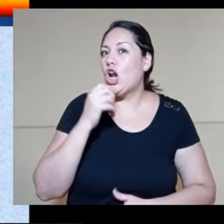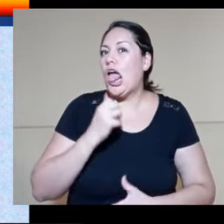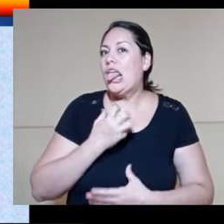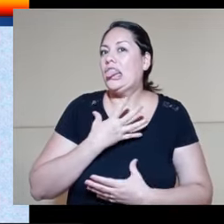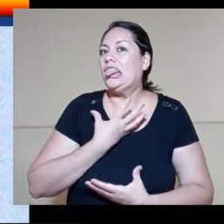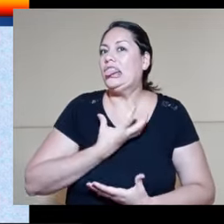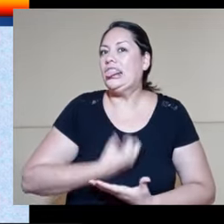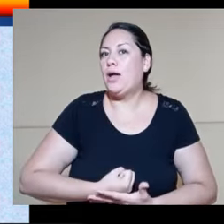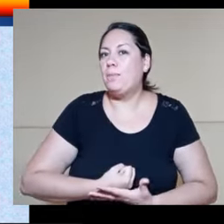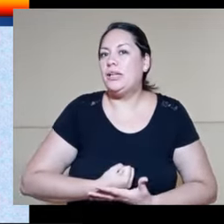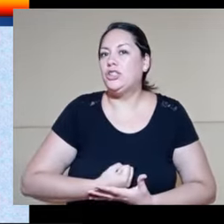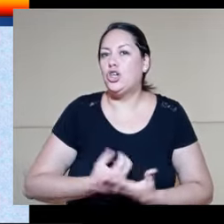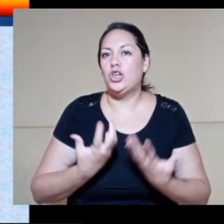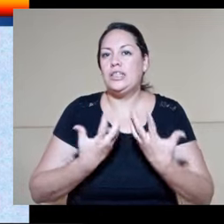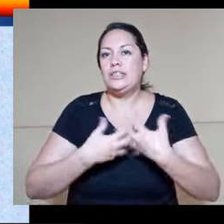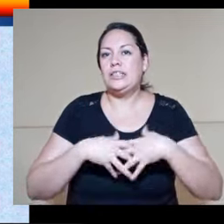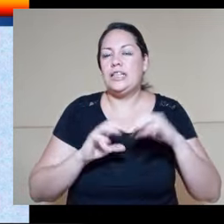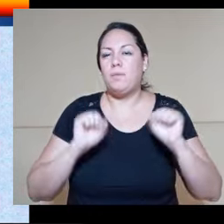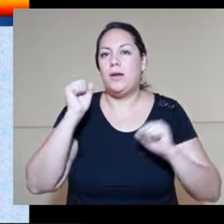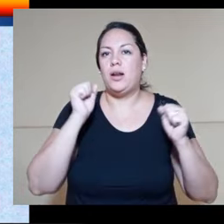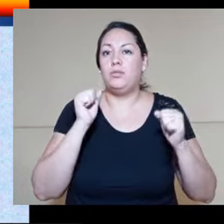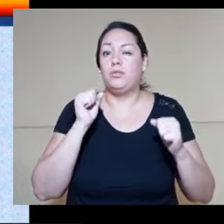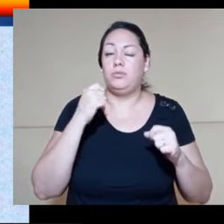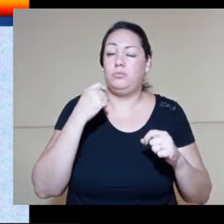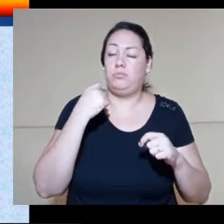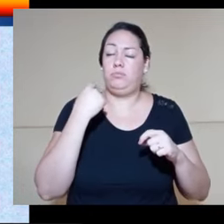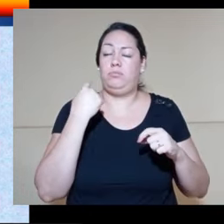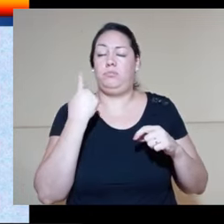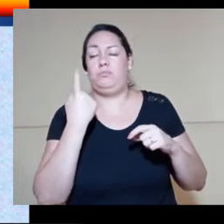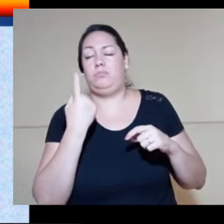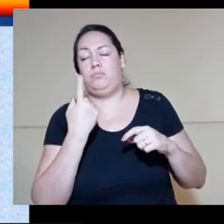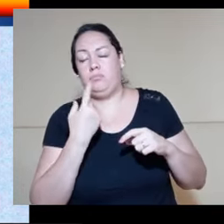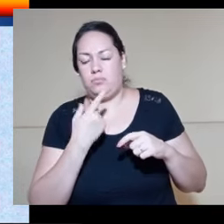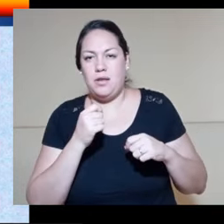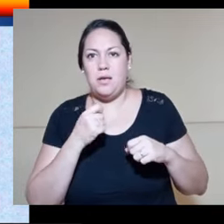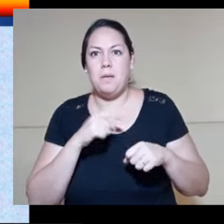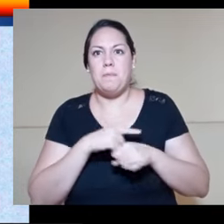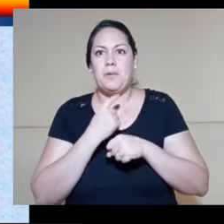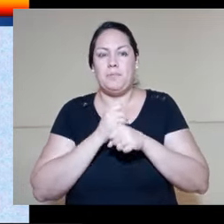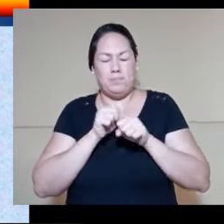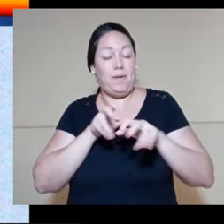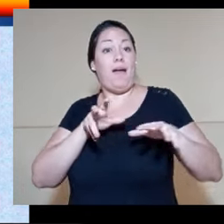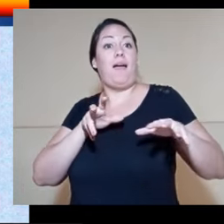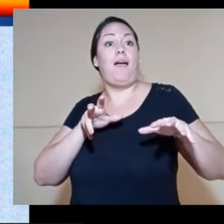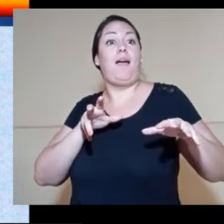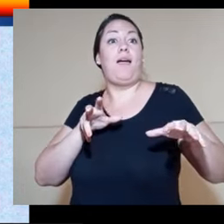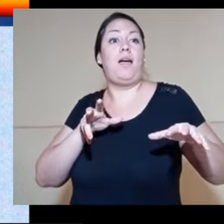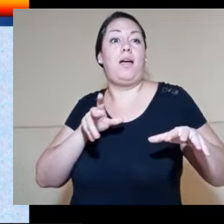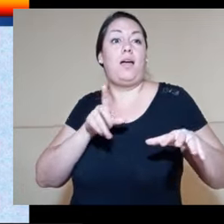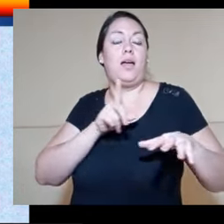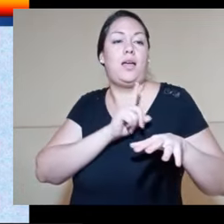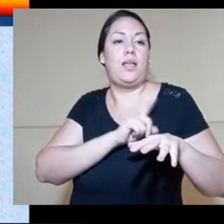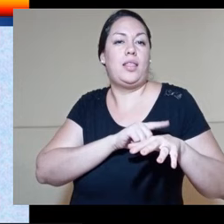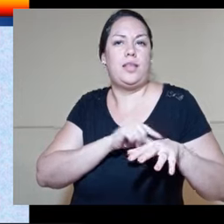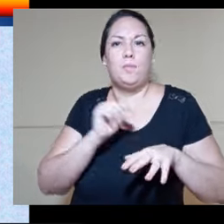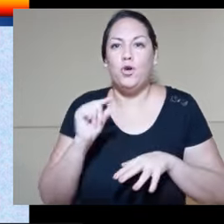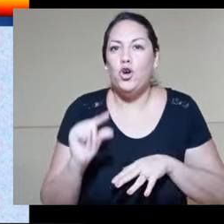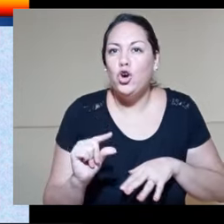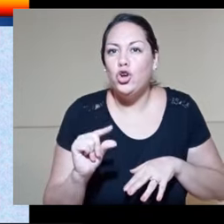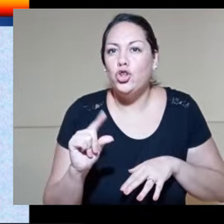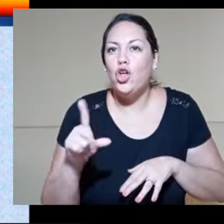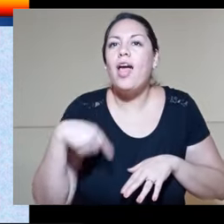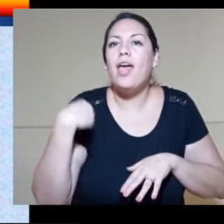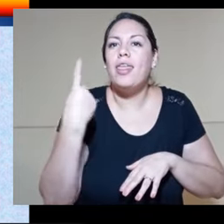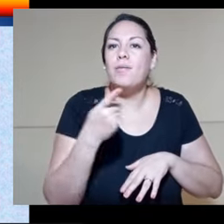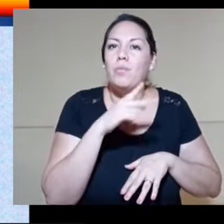en el fondo el alcohol es un depresor del sistema nervioso, porque el individuo empieza con una excitación, pero que esa